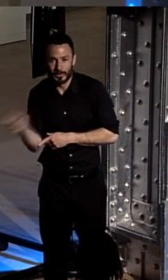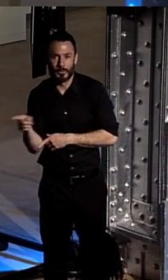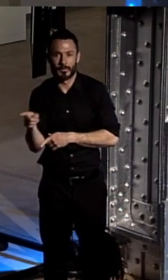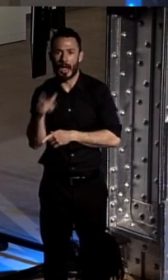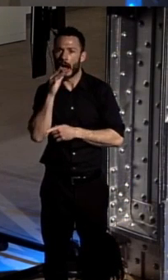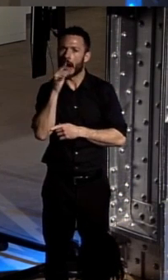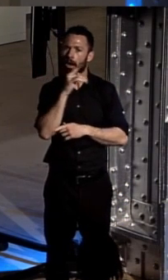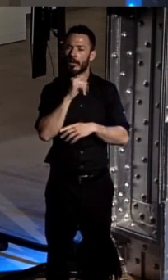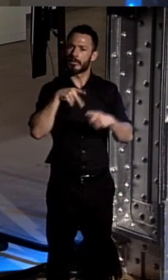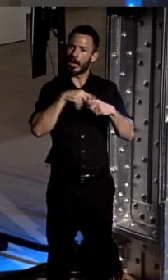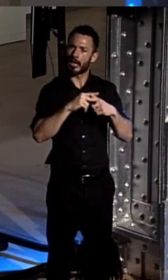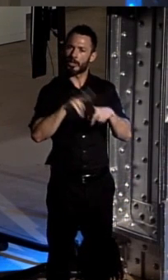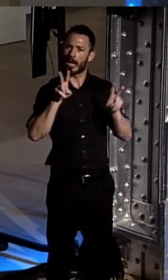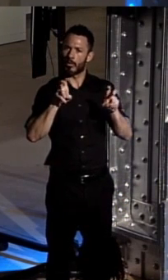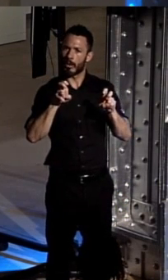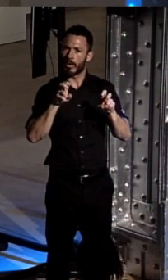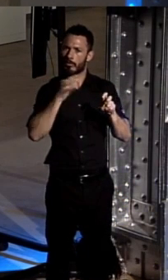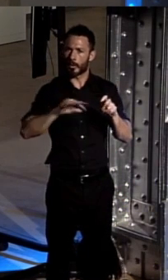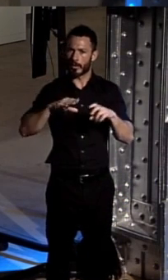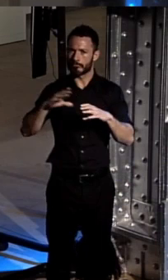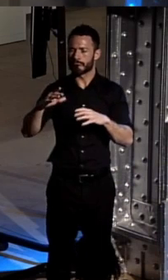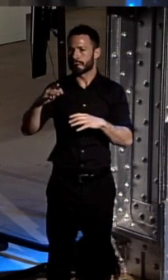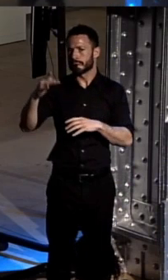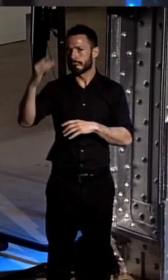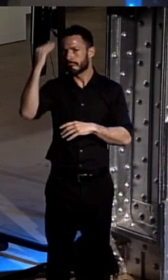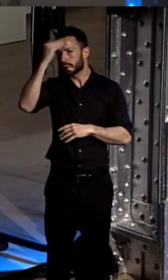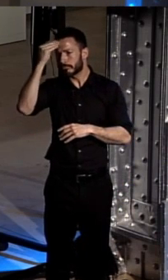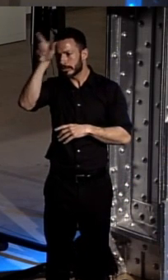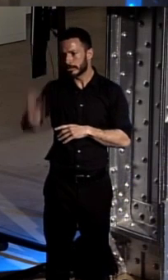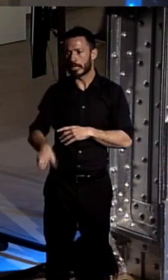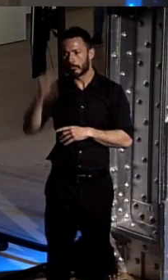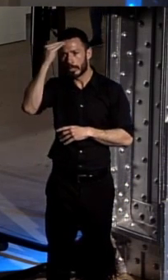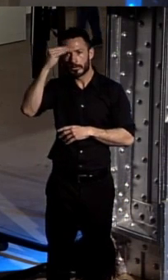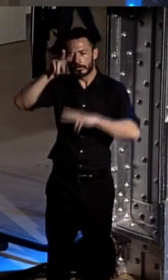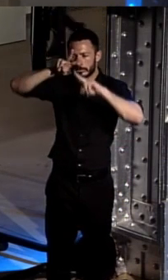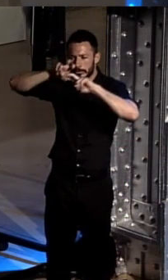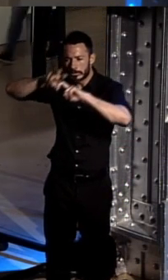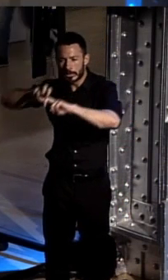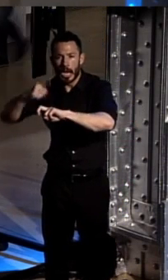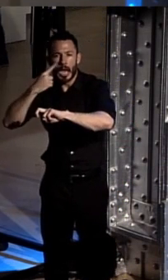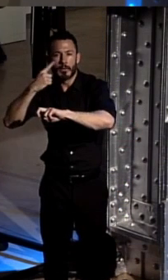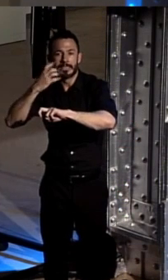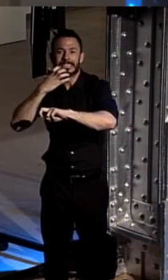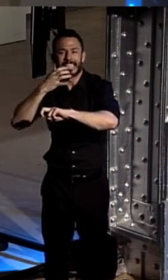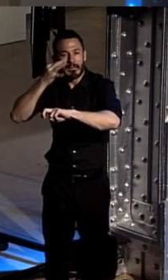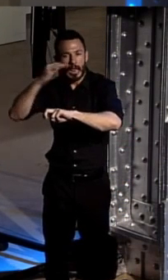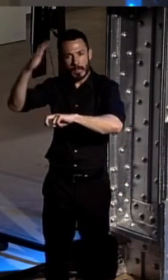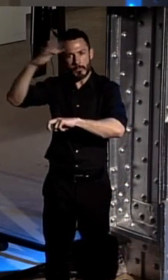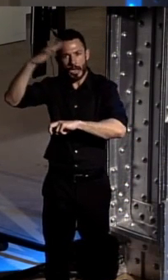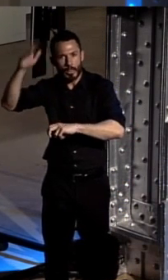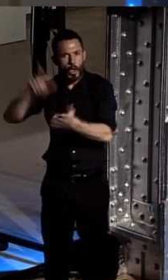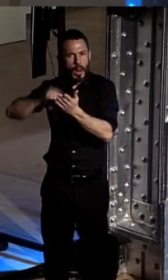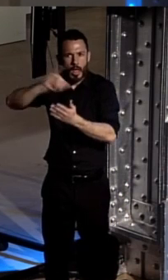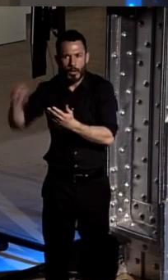telescopio nuevo que nos permite meter en la fábrica del pensamiento ajeno para saber si esa fábrica puede estar produciendo imaginación, lenguaje,